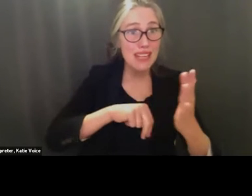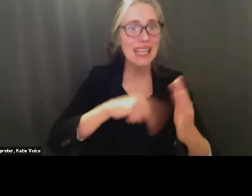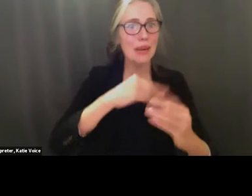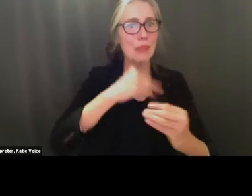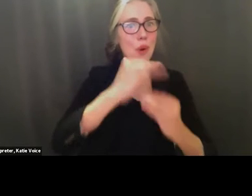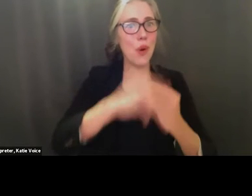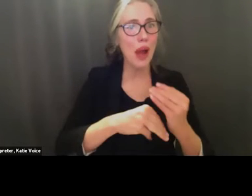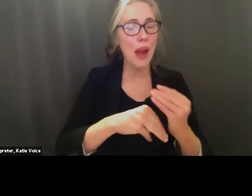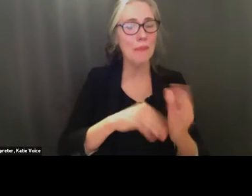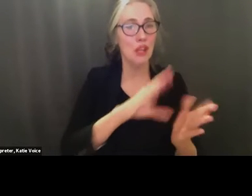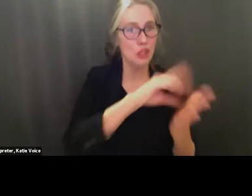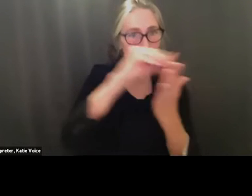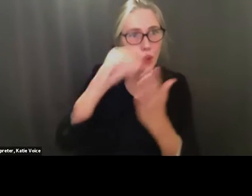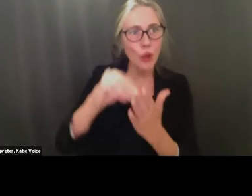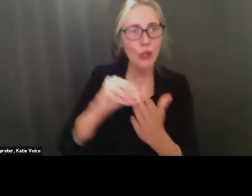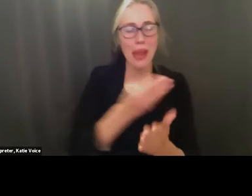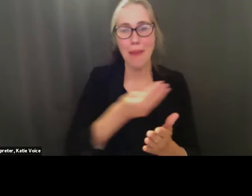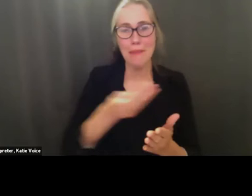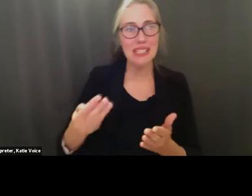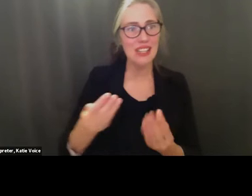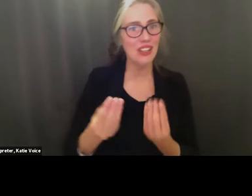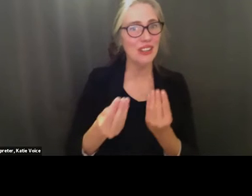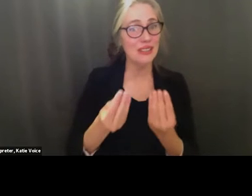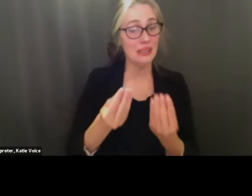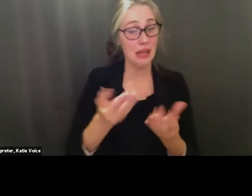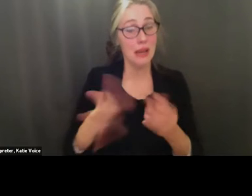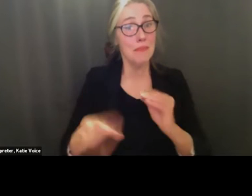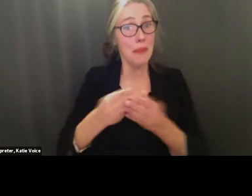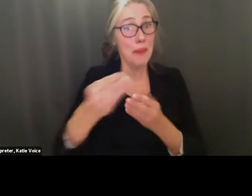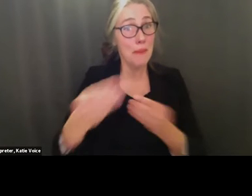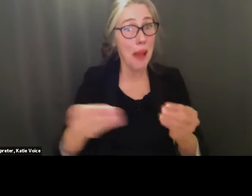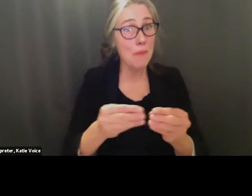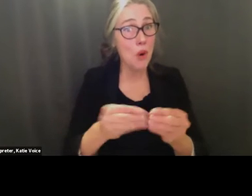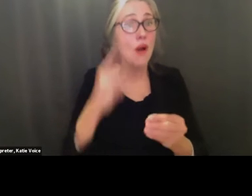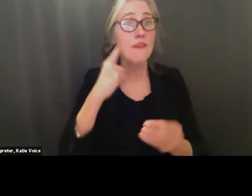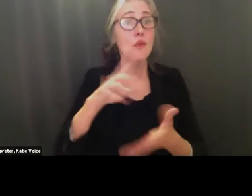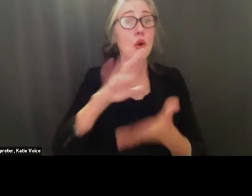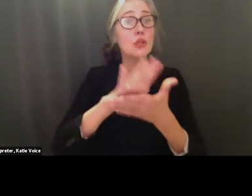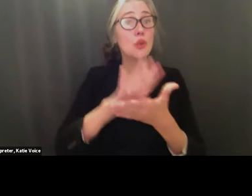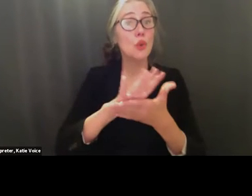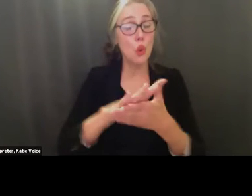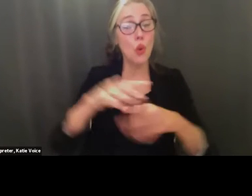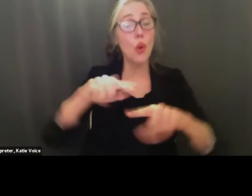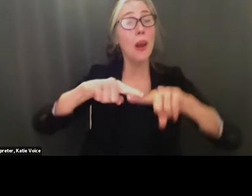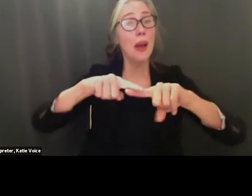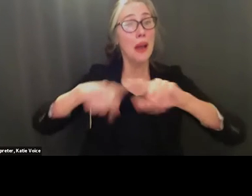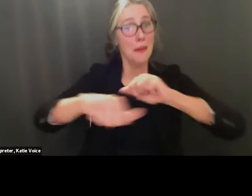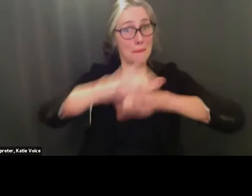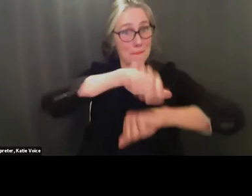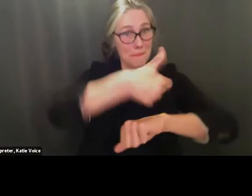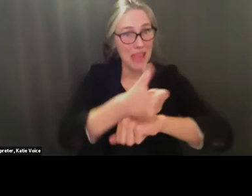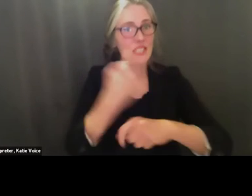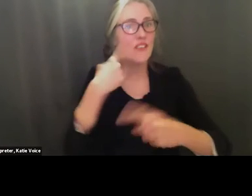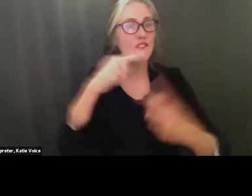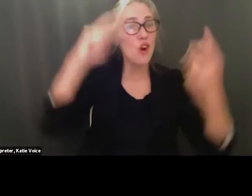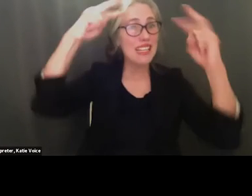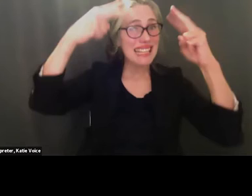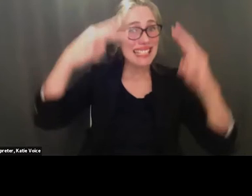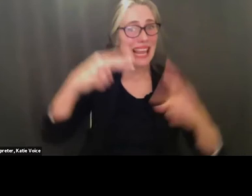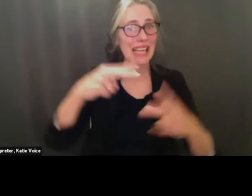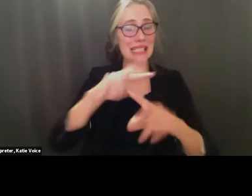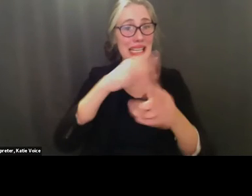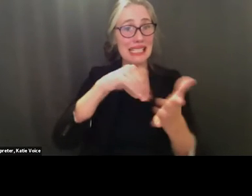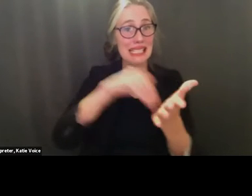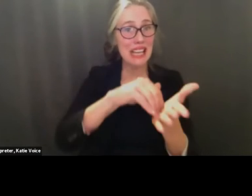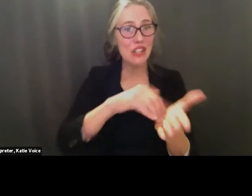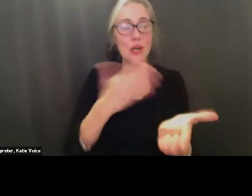multisensorial y materiales, quizás un centro de dislexia,